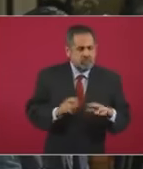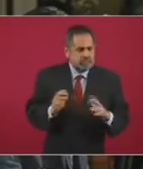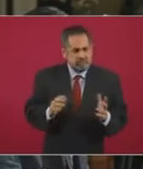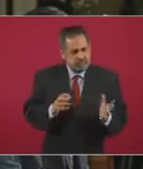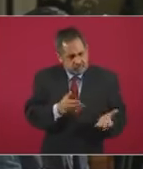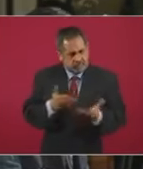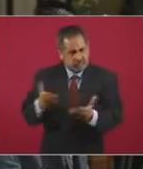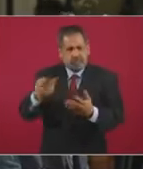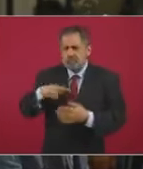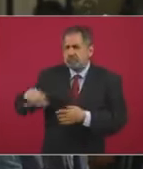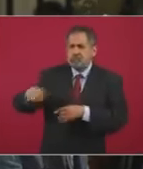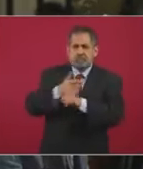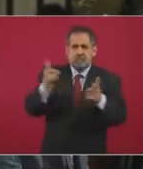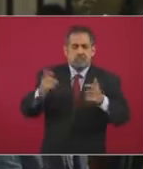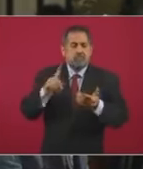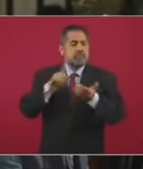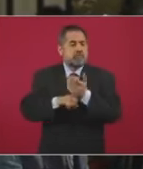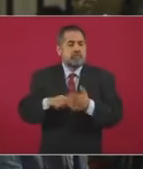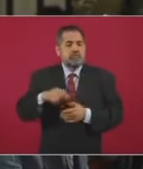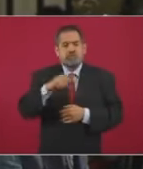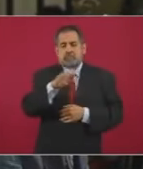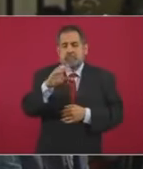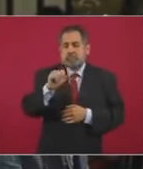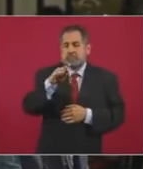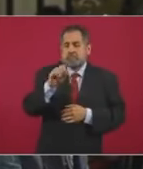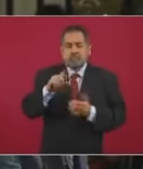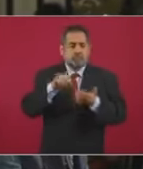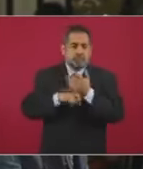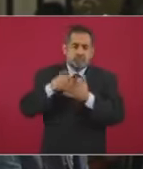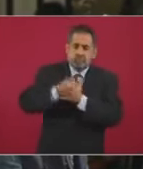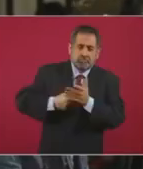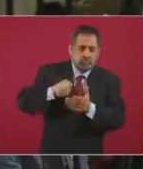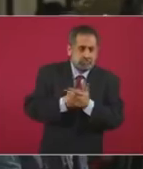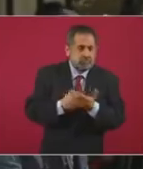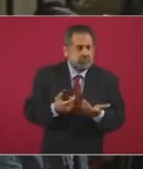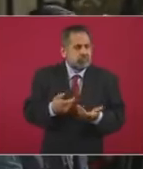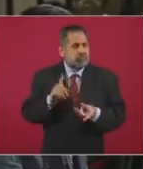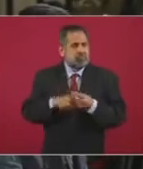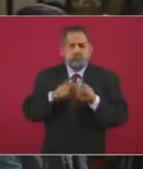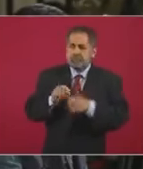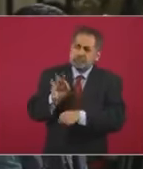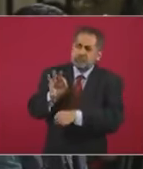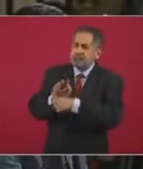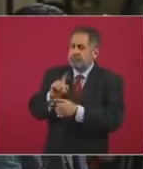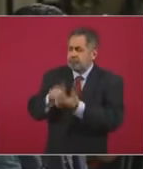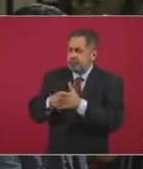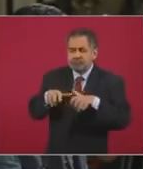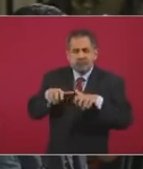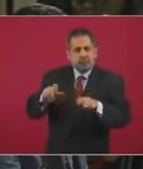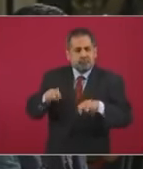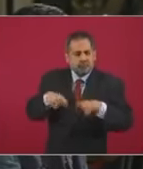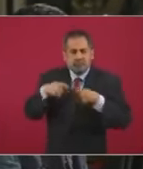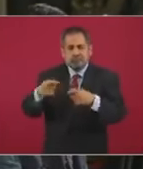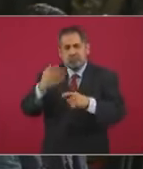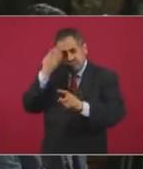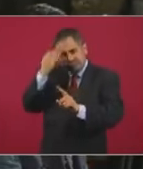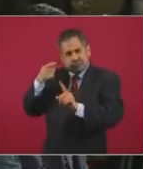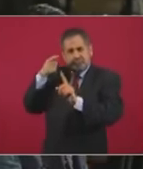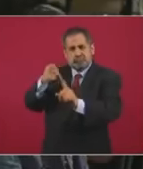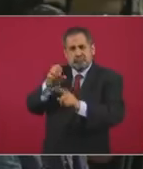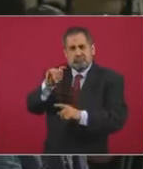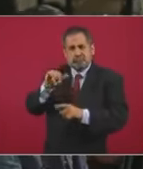un morenista, ¿no?, por así decirlo, no ha luchado por las causas sociales y que se deben a los ideales y a la ética,